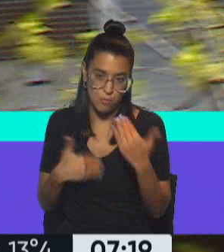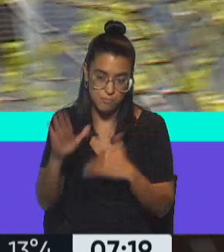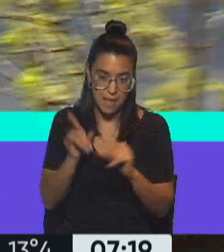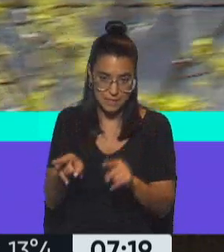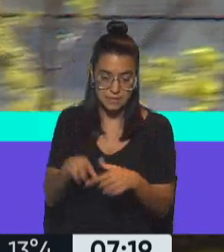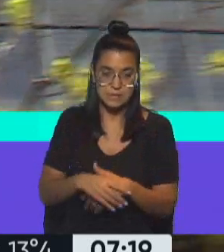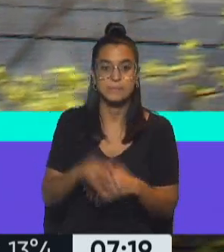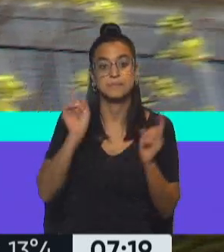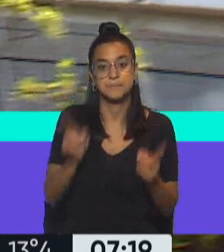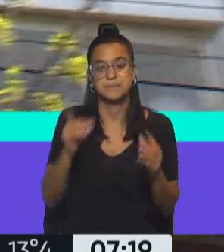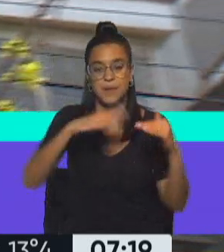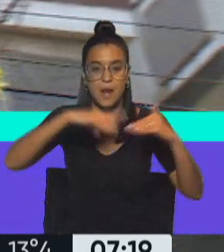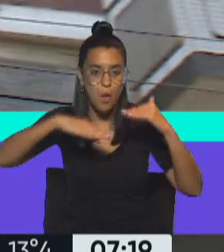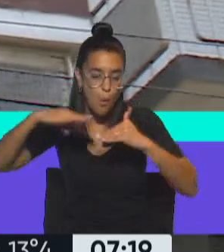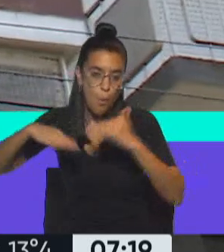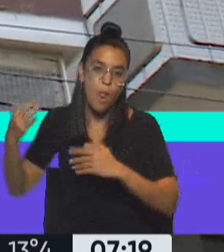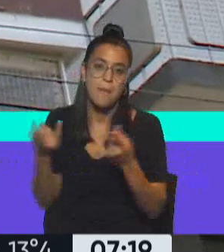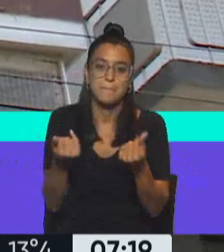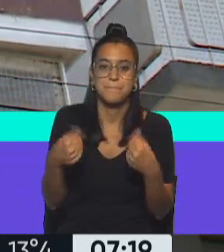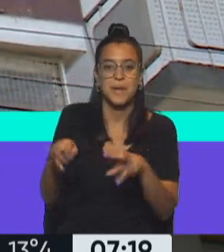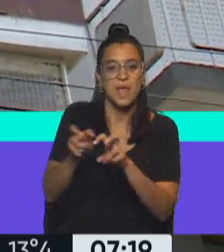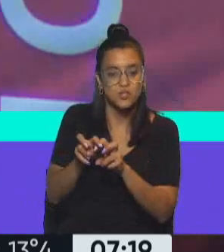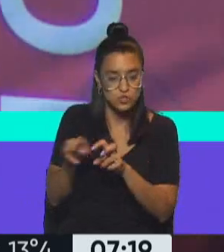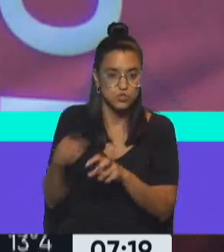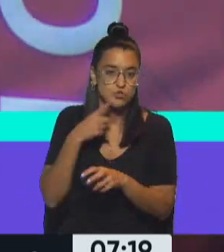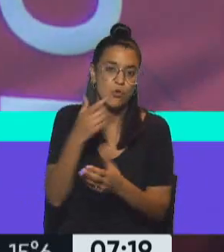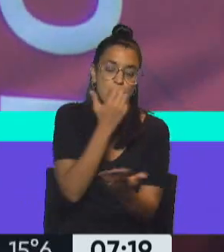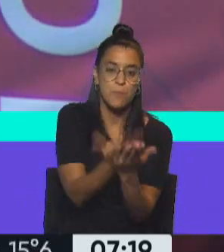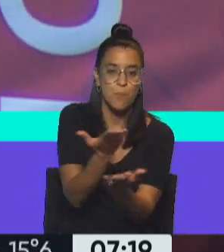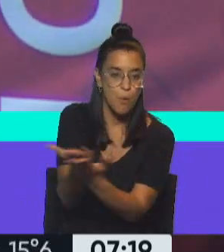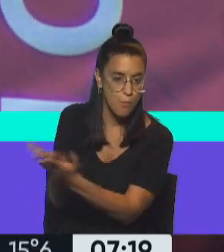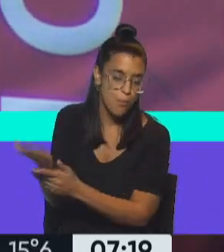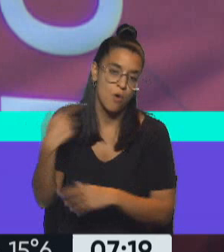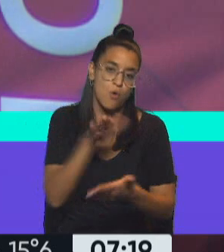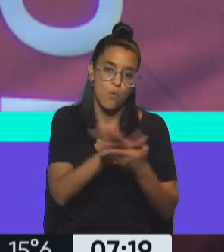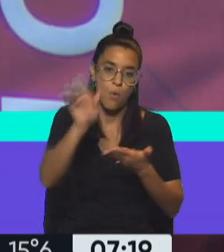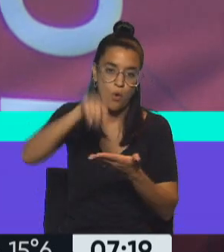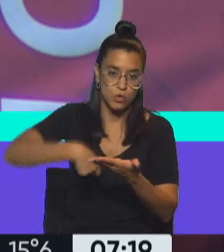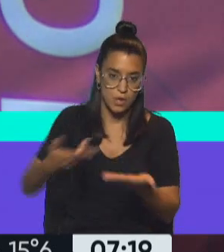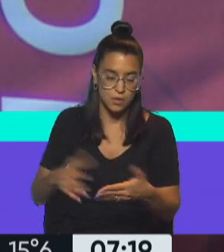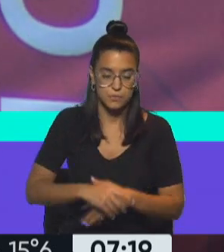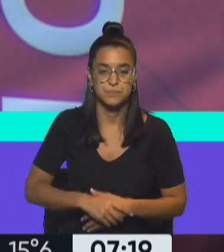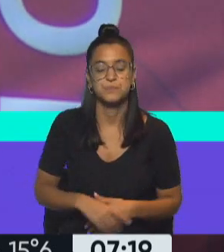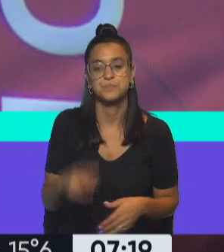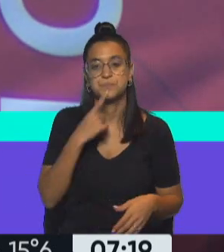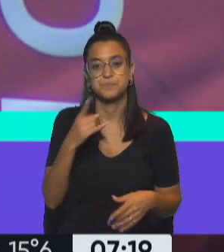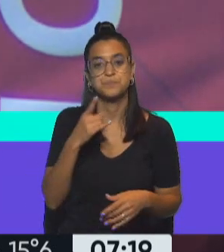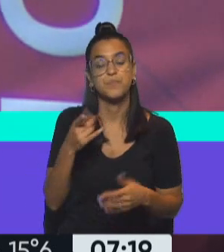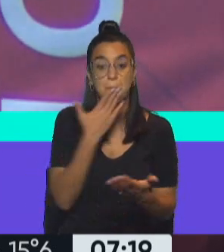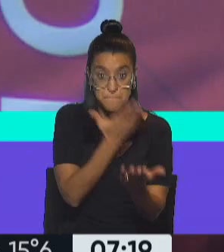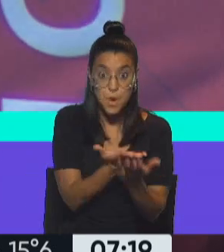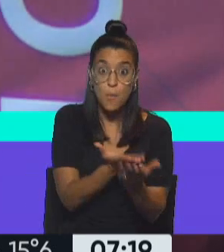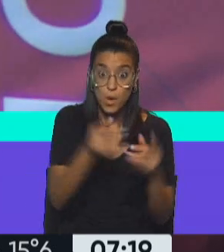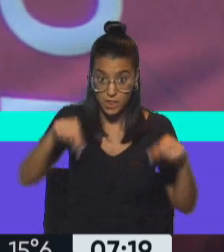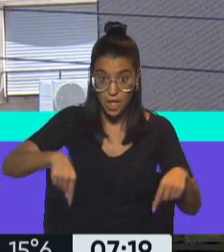y regular los precios de entrada o los precios de oferta de los nuevos contratos. Según trascendió, se propuso, en